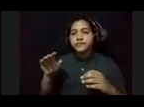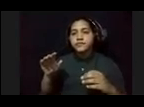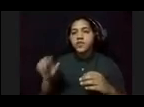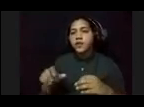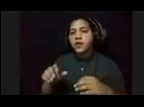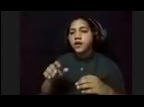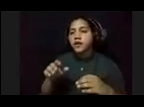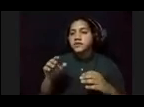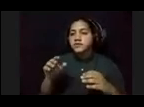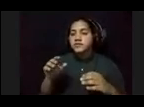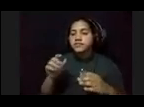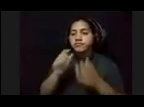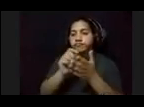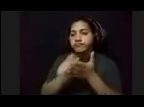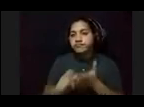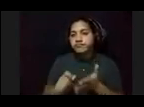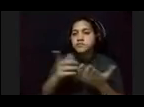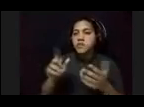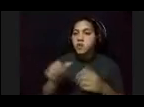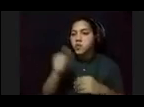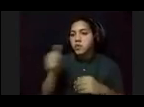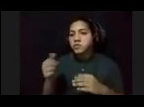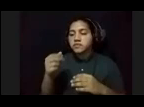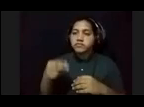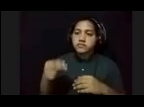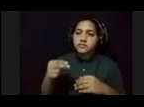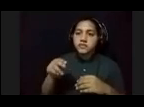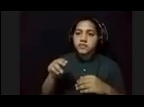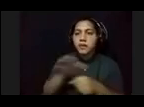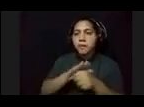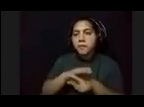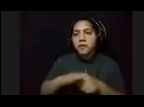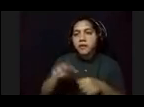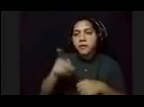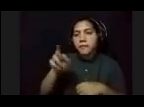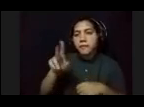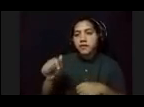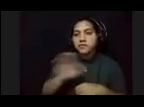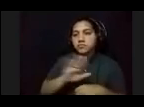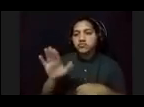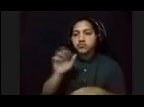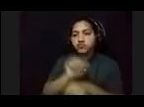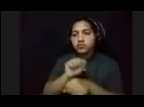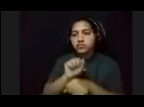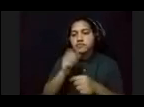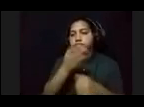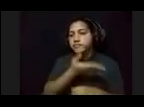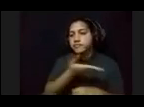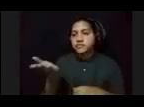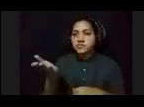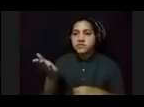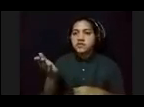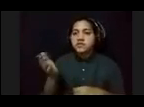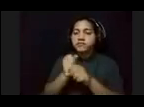de los residentes de la barriada La Perla, que son sus trabajadores. Fueron estos los que crearon los cimientos de